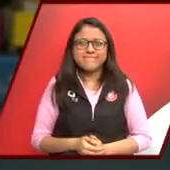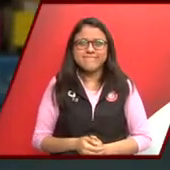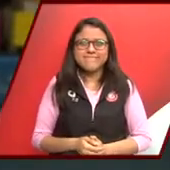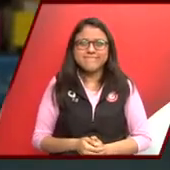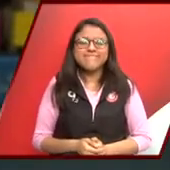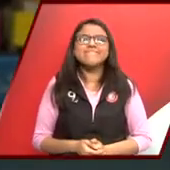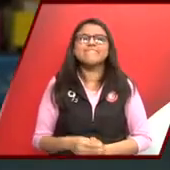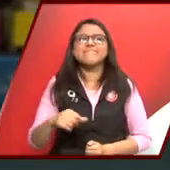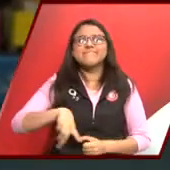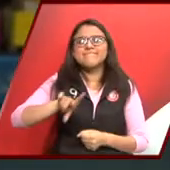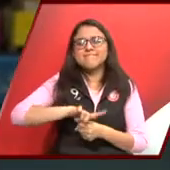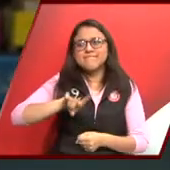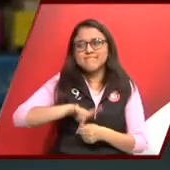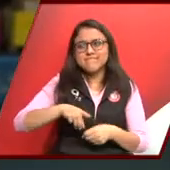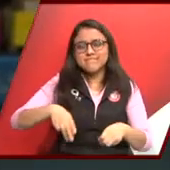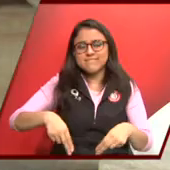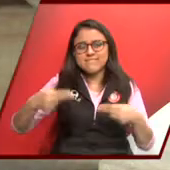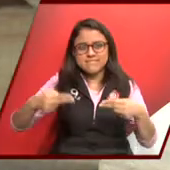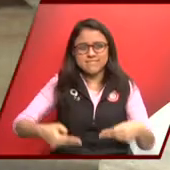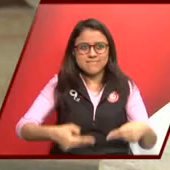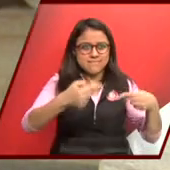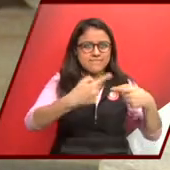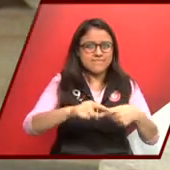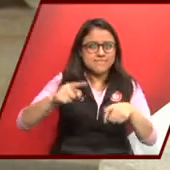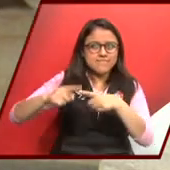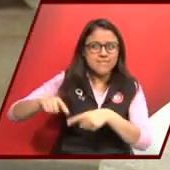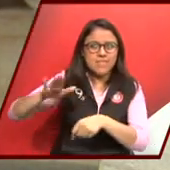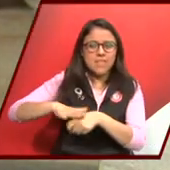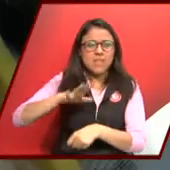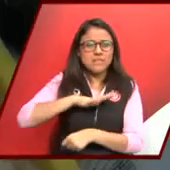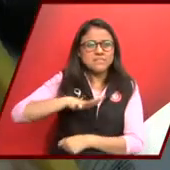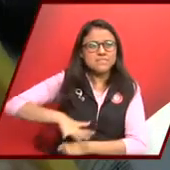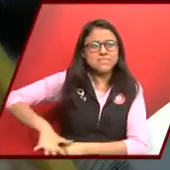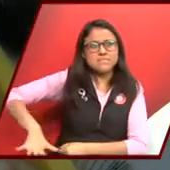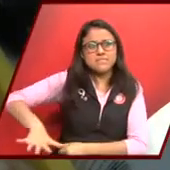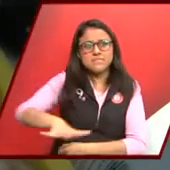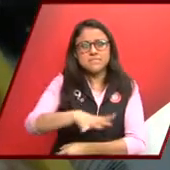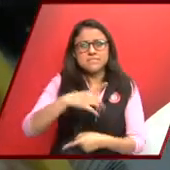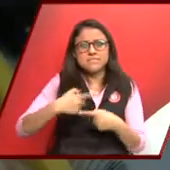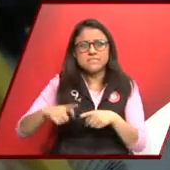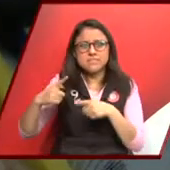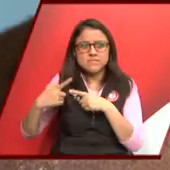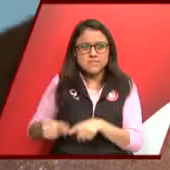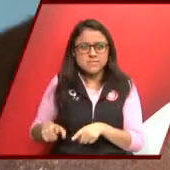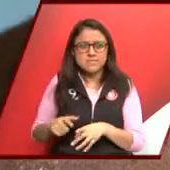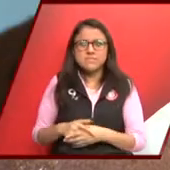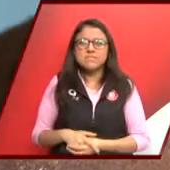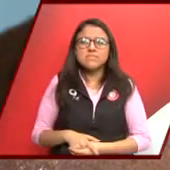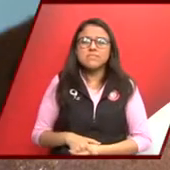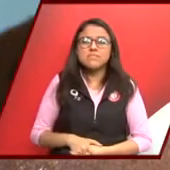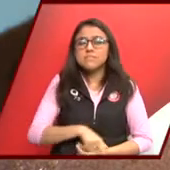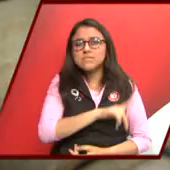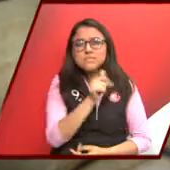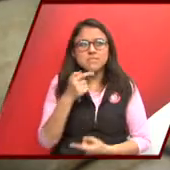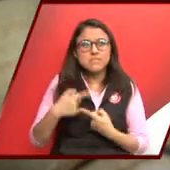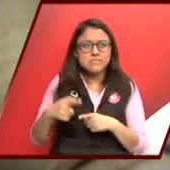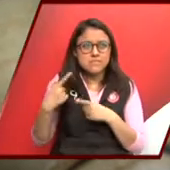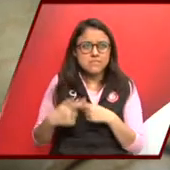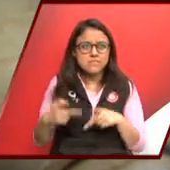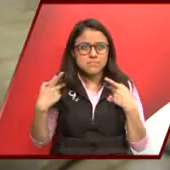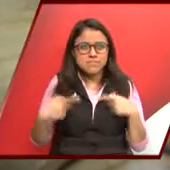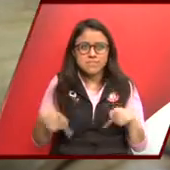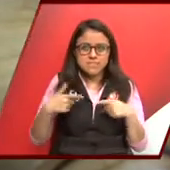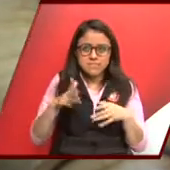Aunque hoy en día el negocio es gran parte al mayoreo, don Arnulfo no pierde esa magia de maravillar a cualquiera que se acerque